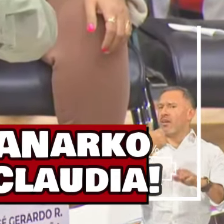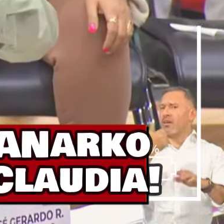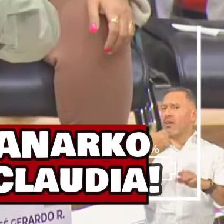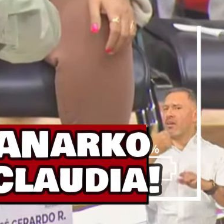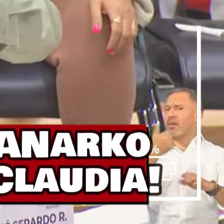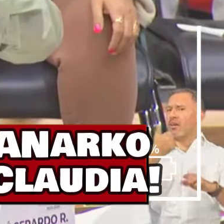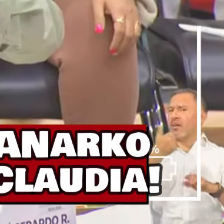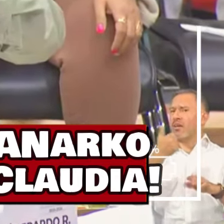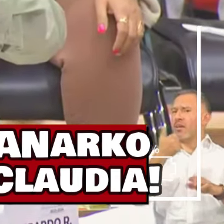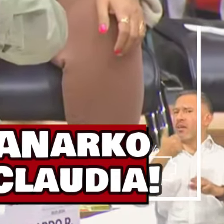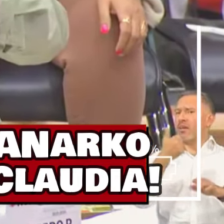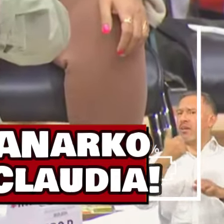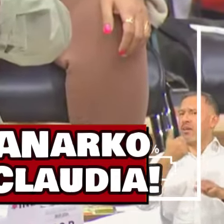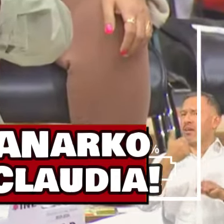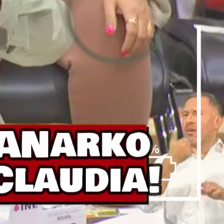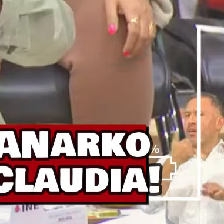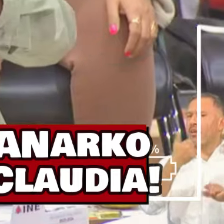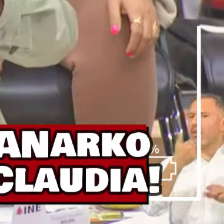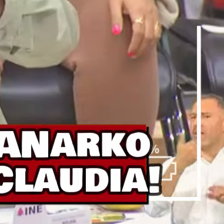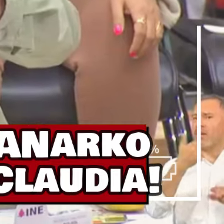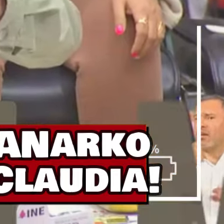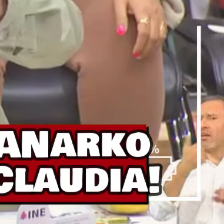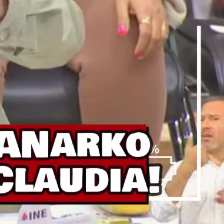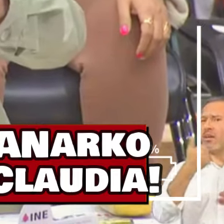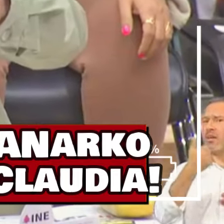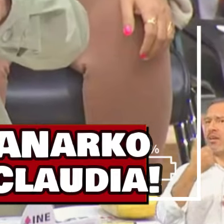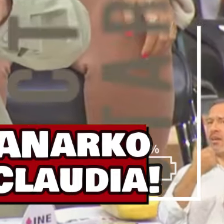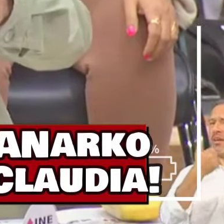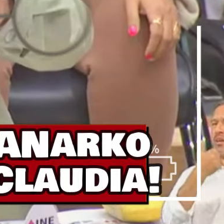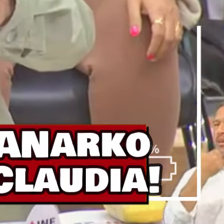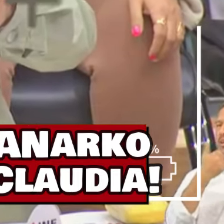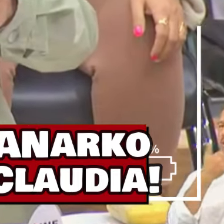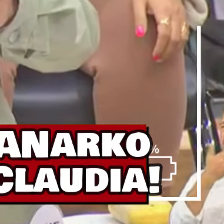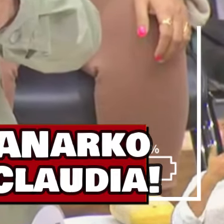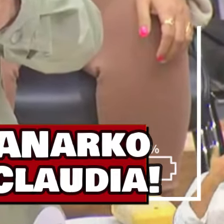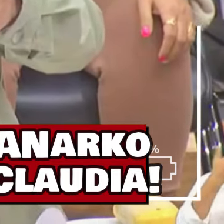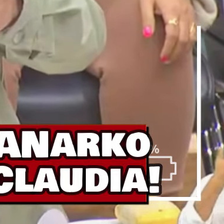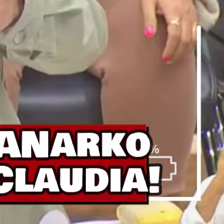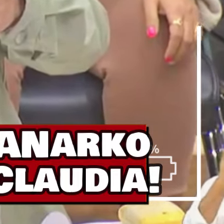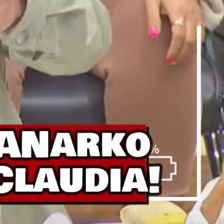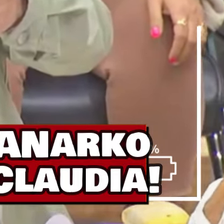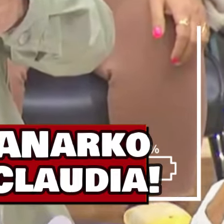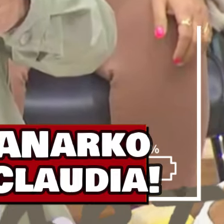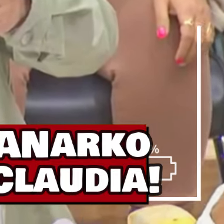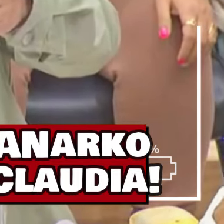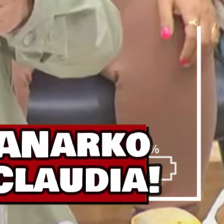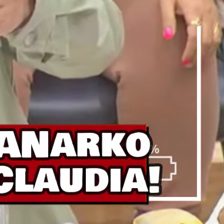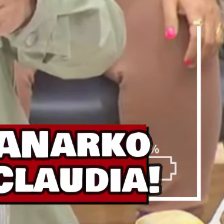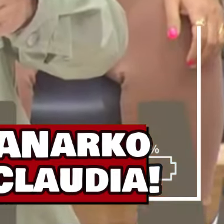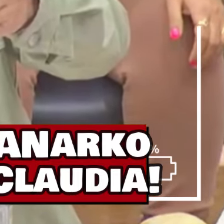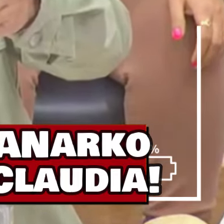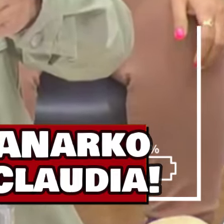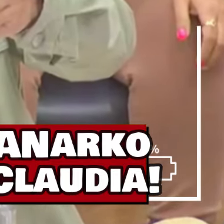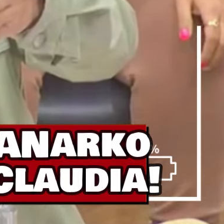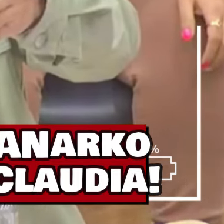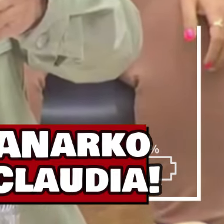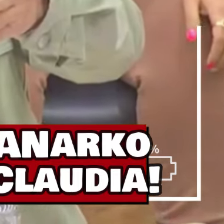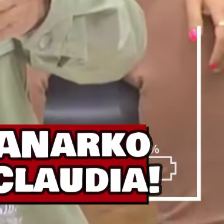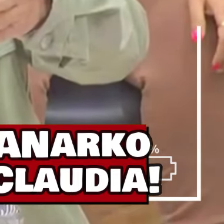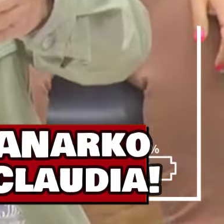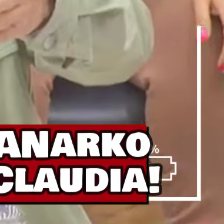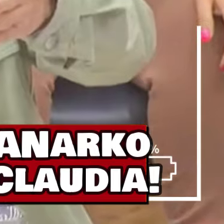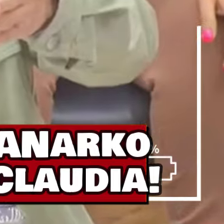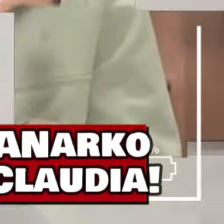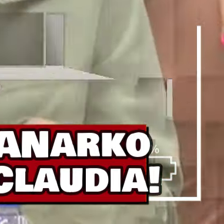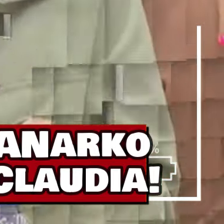compromiso con el trabajo cercano a la ciudadanía como el factor determinante en el resultado del triunfo contundente, proclamando a